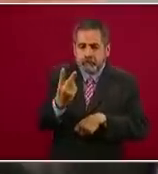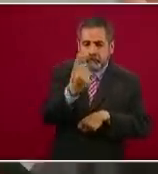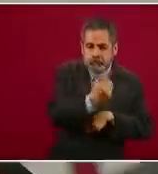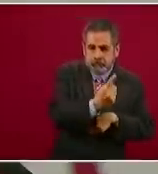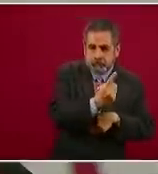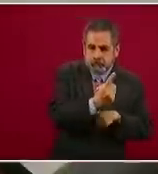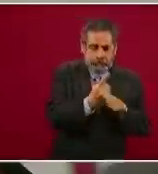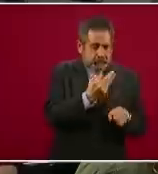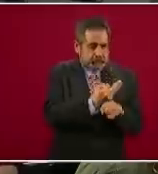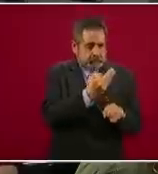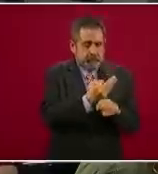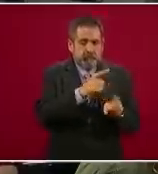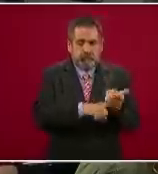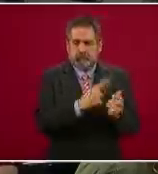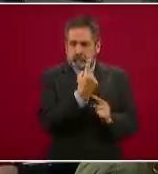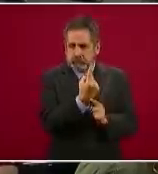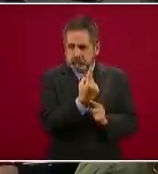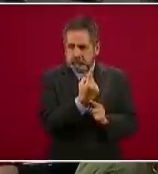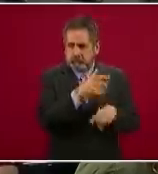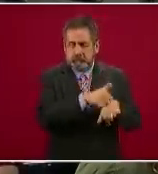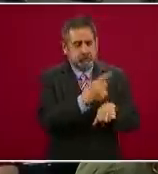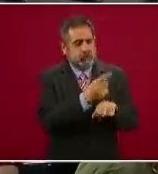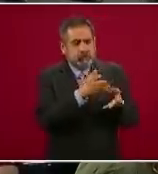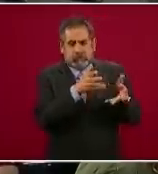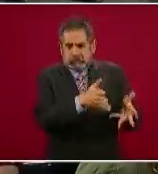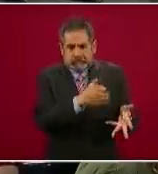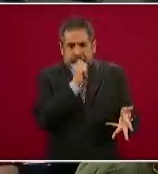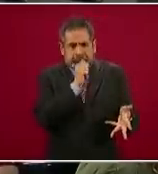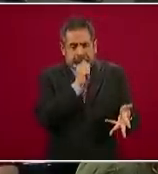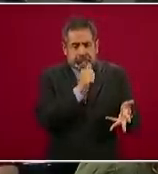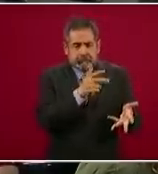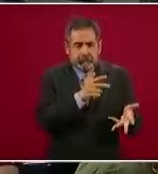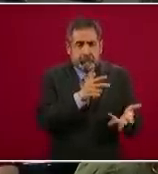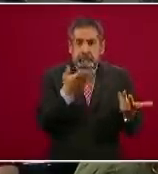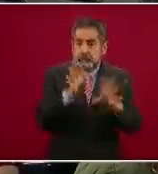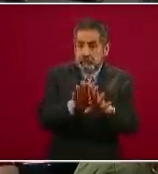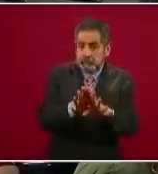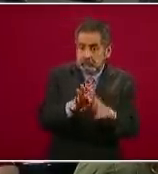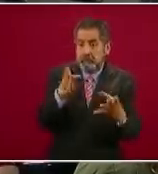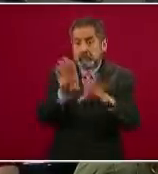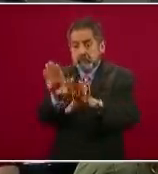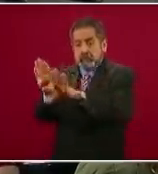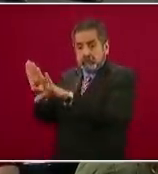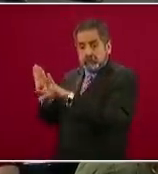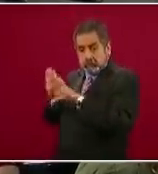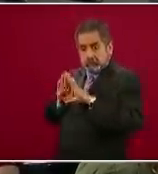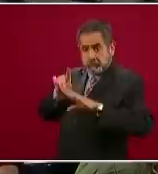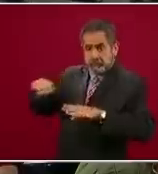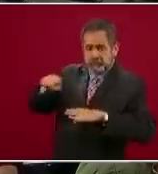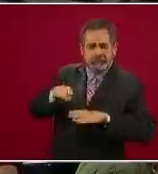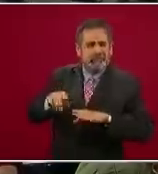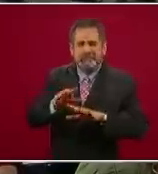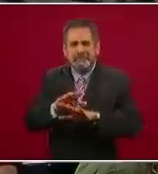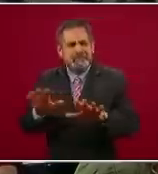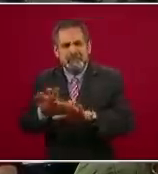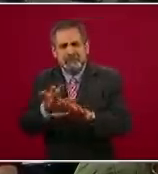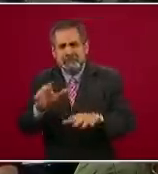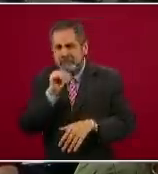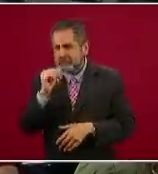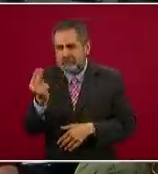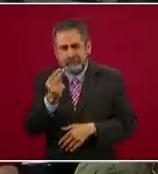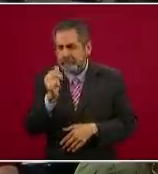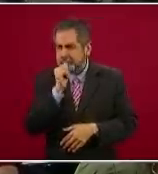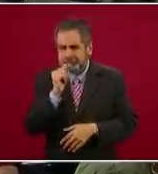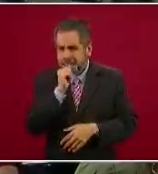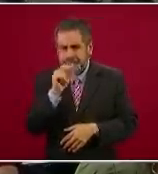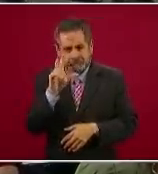la instrucción de cerrar la Feria de San Marcos, porque entonces tendríamos que estar cerrando todos los eventos públicos de una naturaleza semejante.